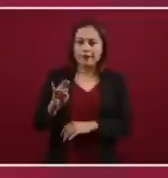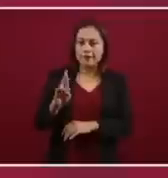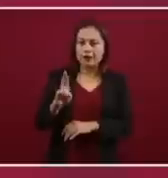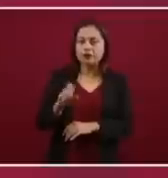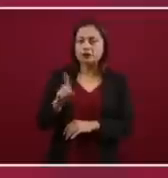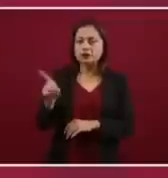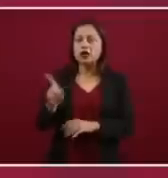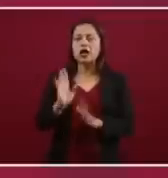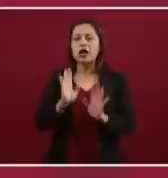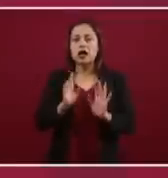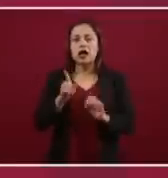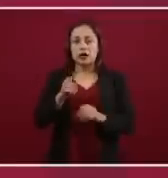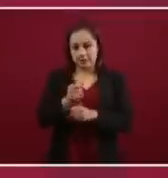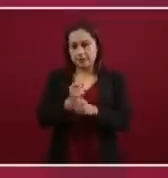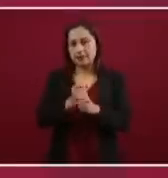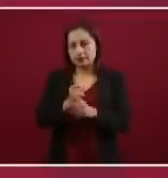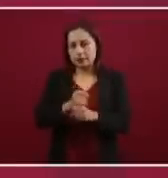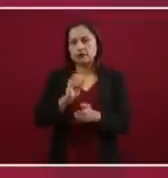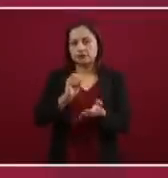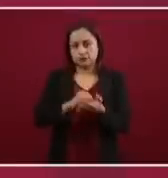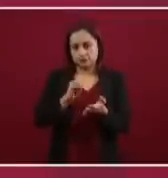Fiscalía General de la República